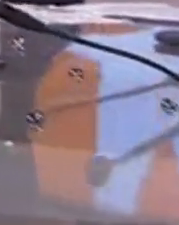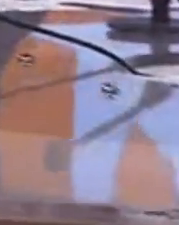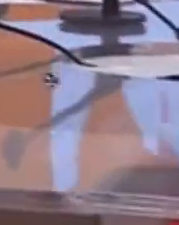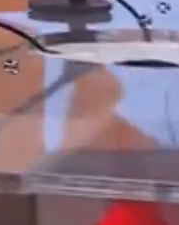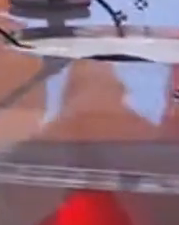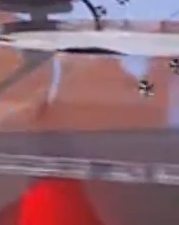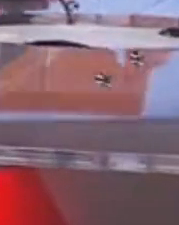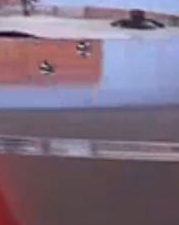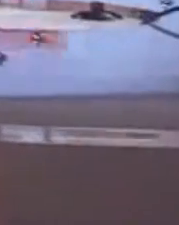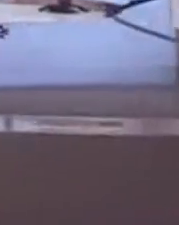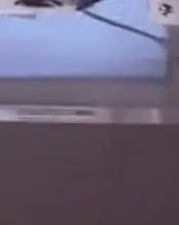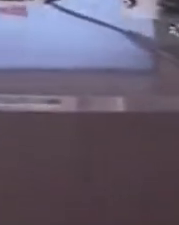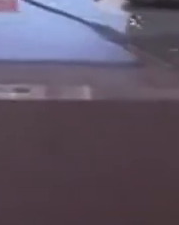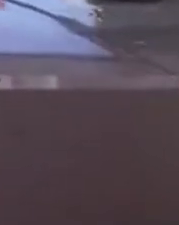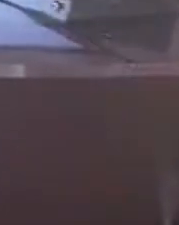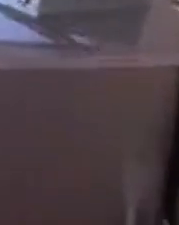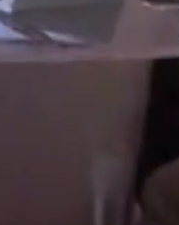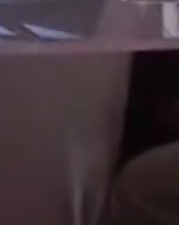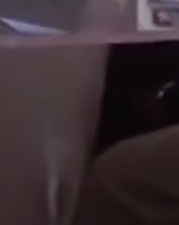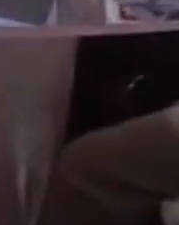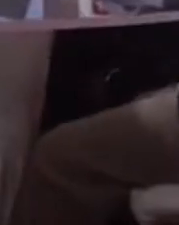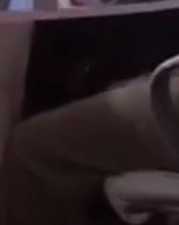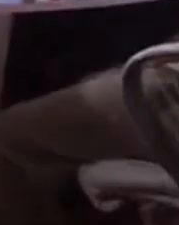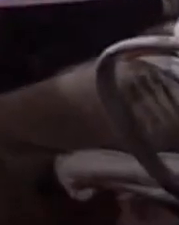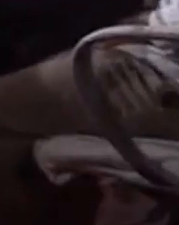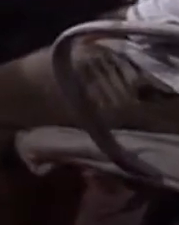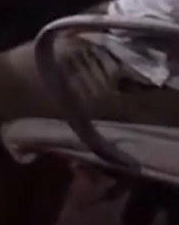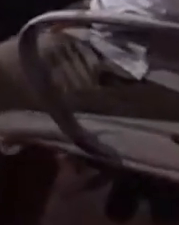ah más